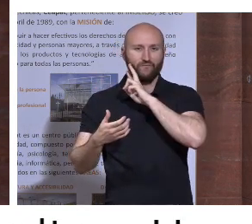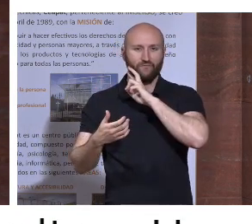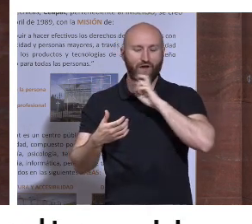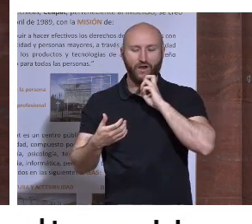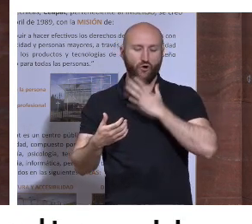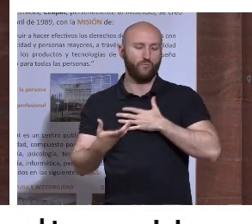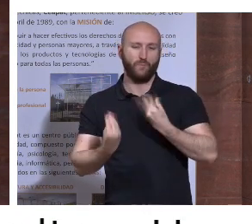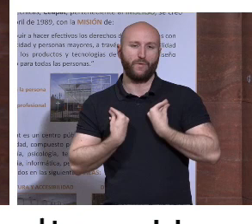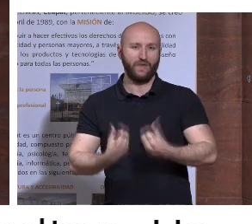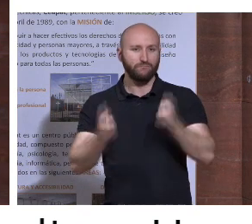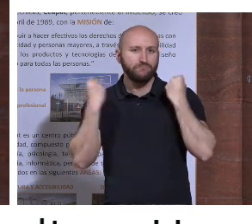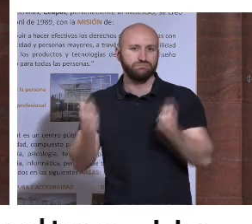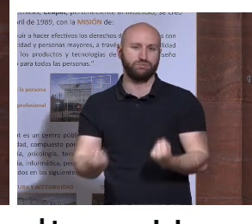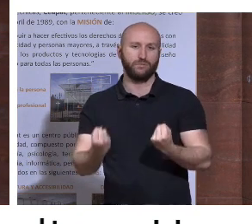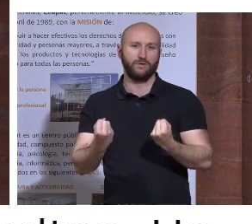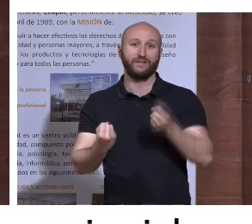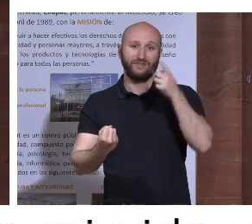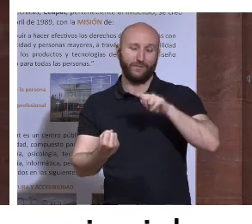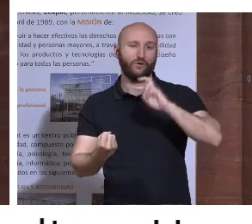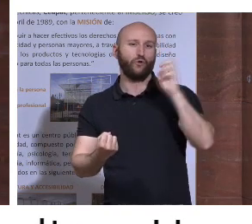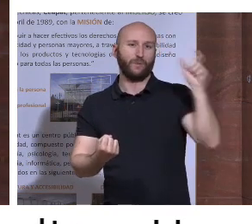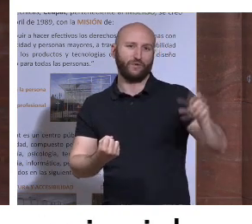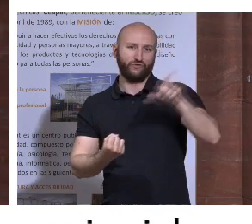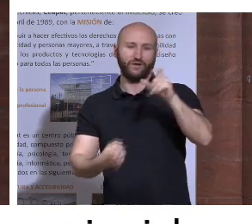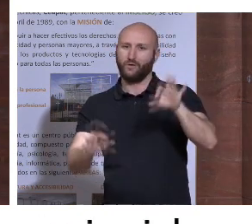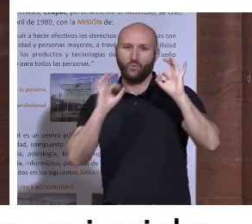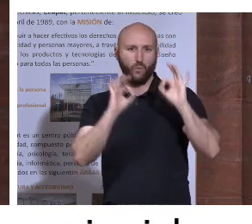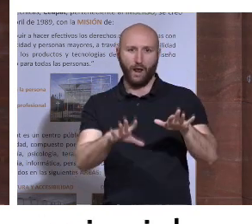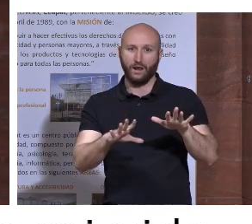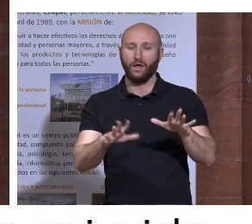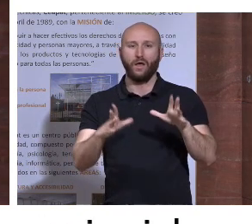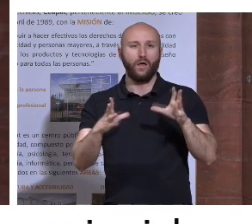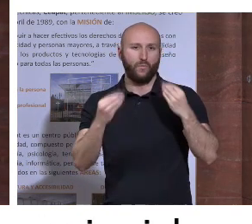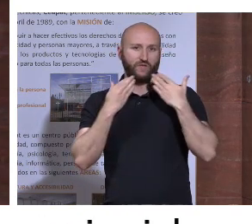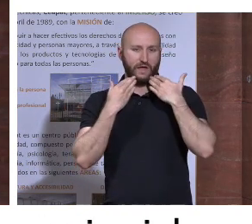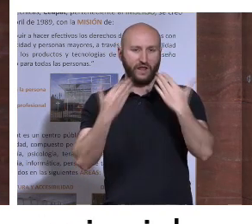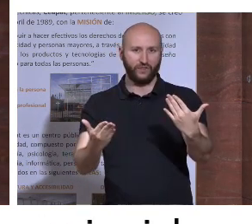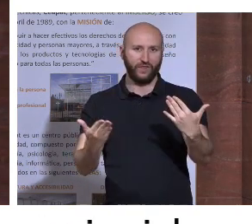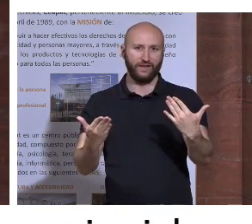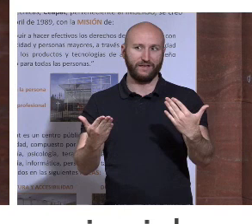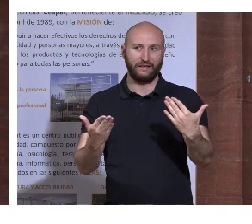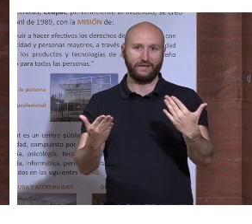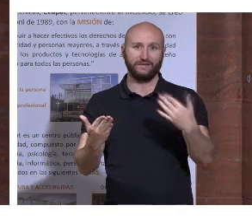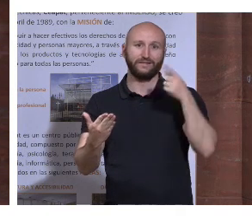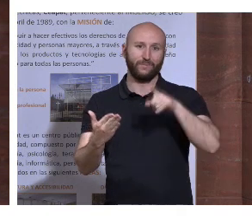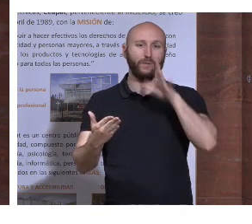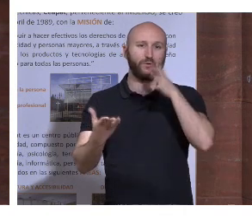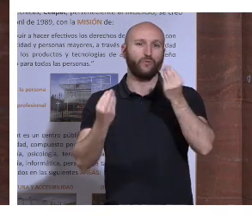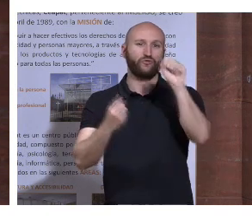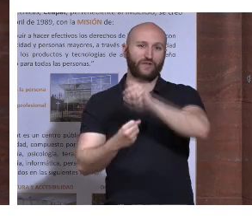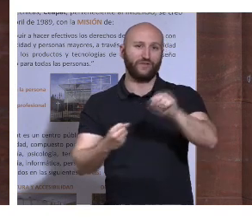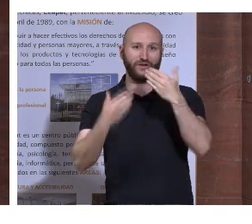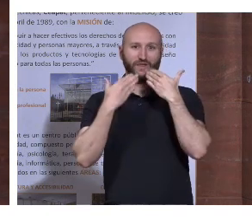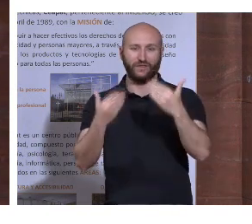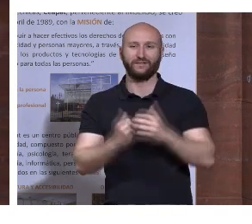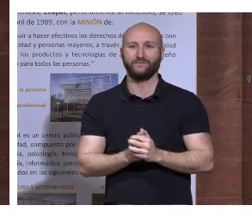vida y como en la de tantas personas. Muchas gracias y muchos años. Muchas gracias.